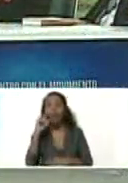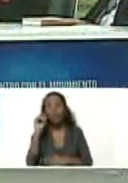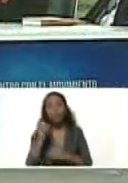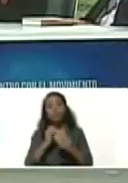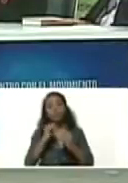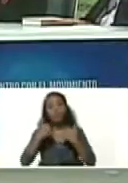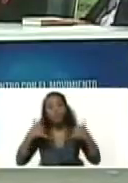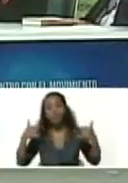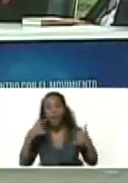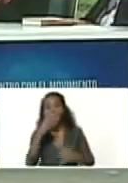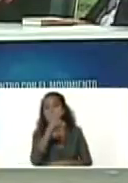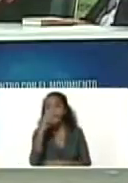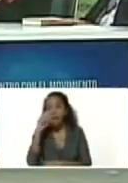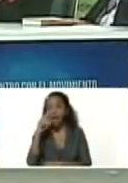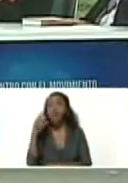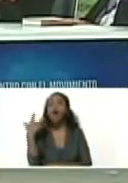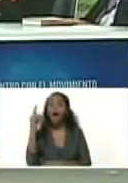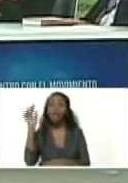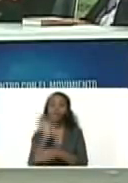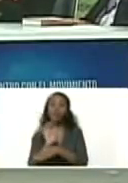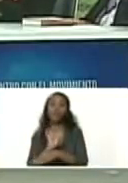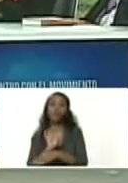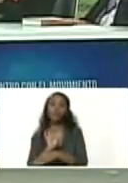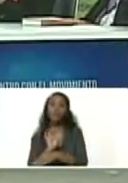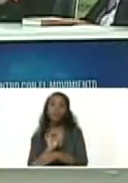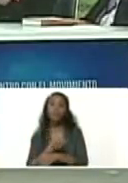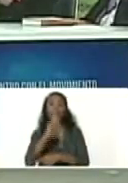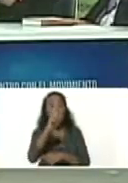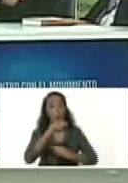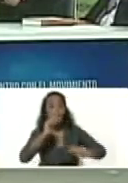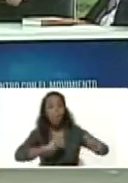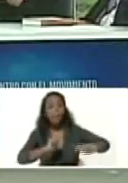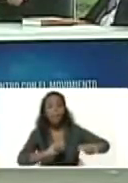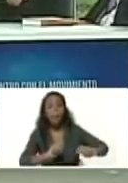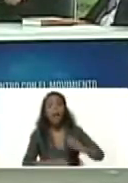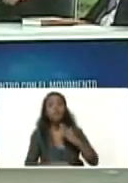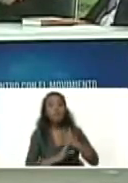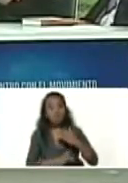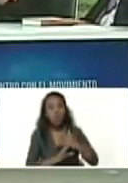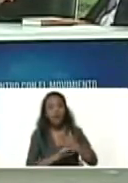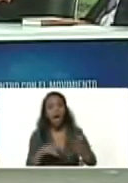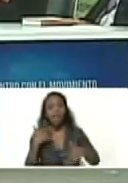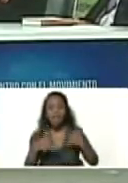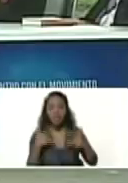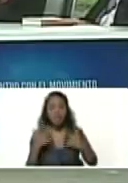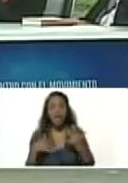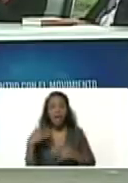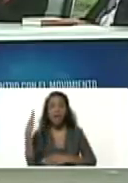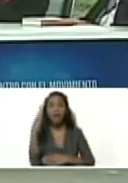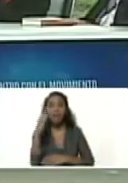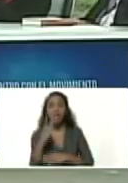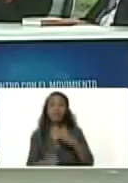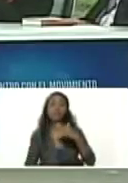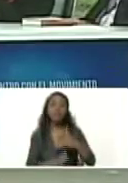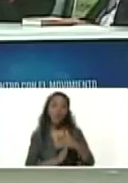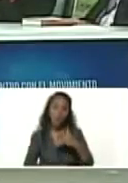todavía funciona. Hay iglesias que tienen un tamborcito donde hacen sus actividades eclesiásticas y